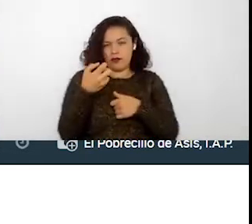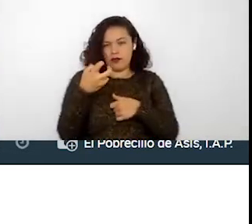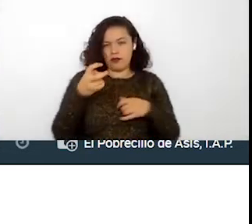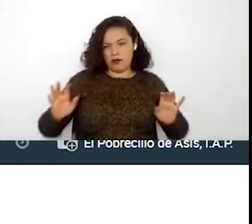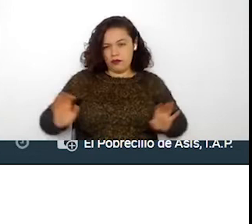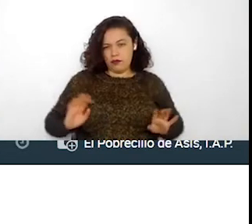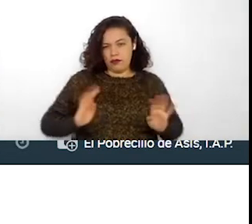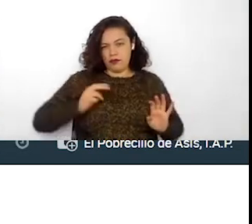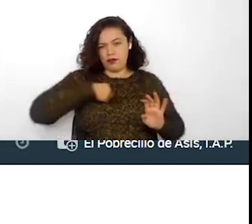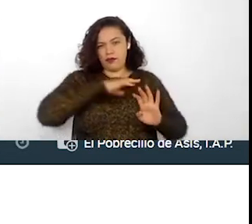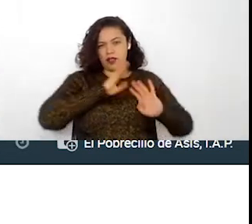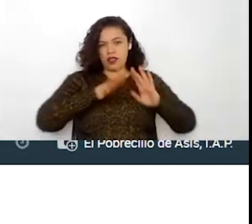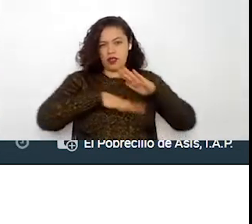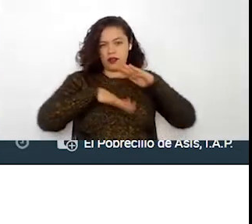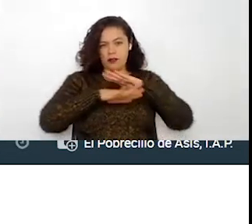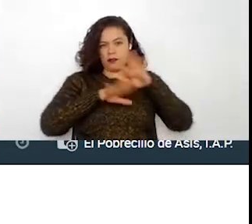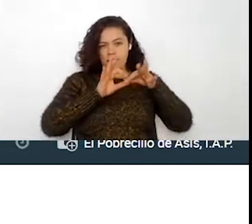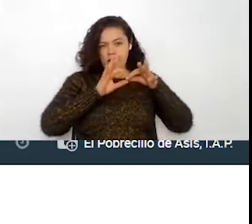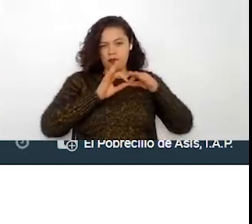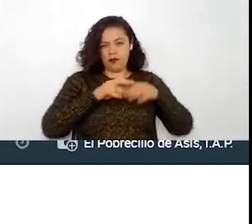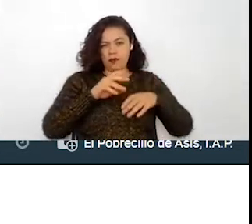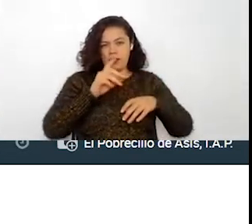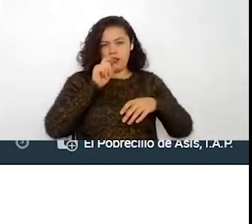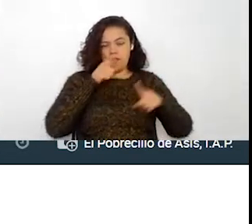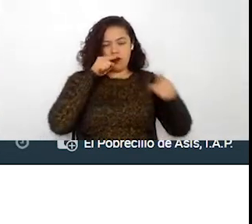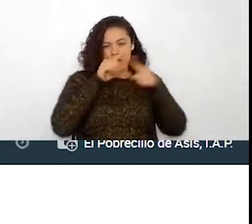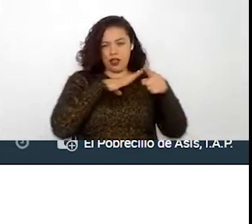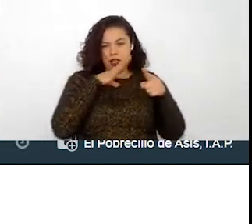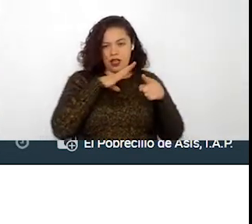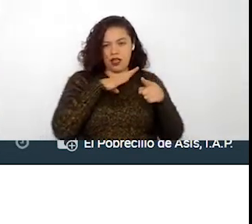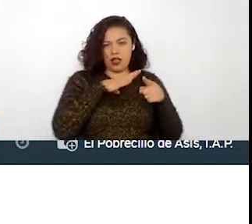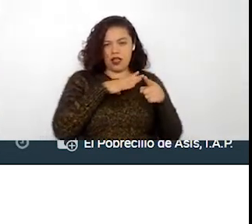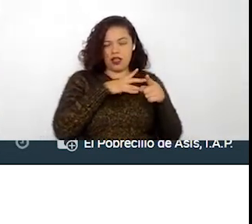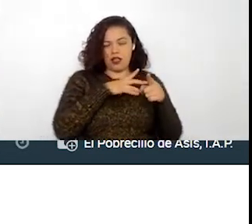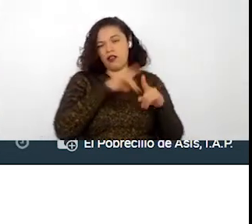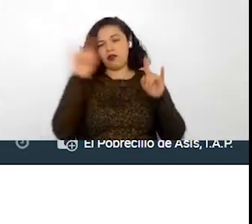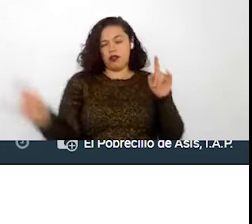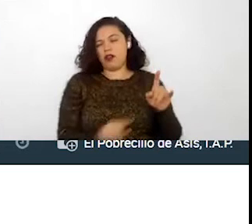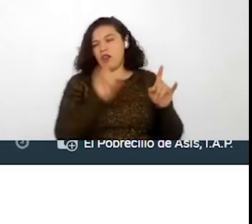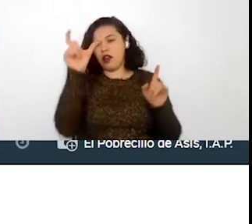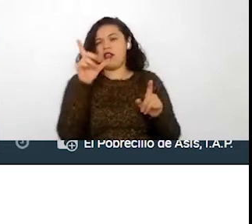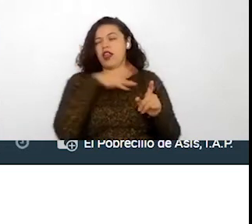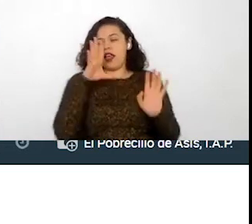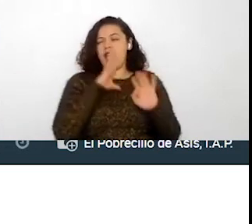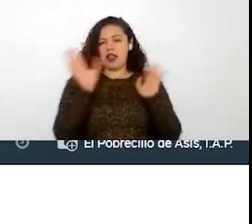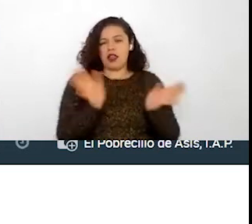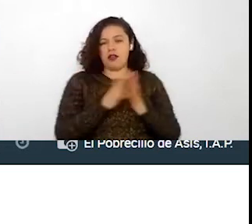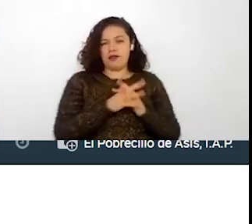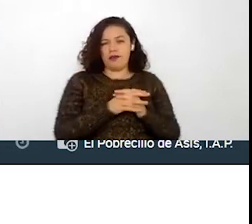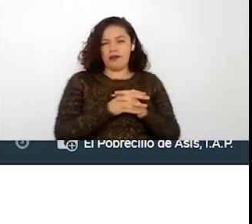empezamos argumentar También tenemos un objetivo nos regresamos a nuestro Word y aquí está nosotros tenemos